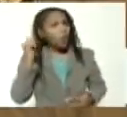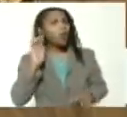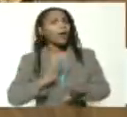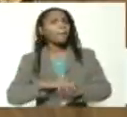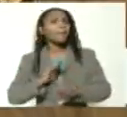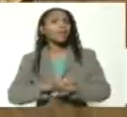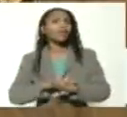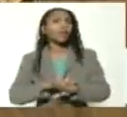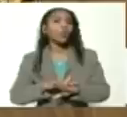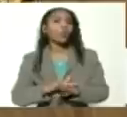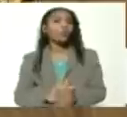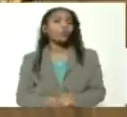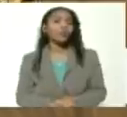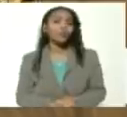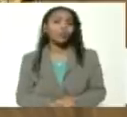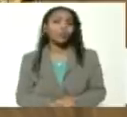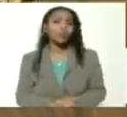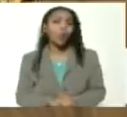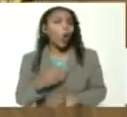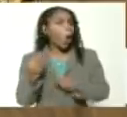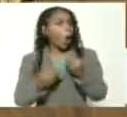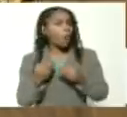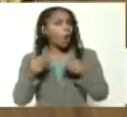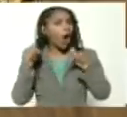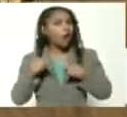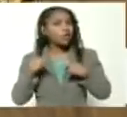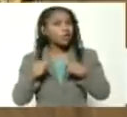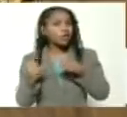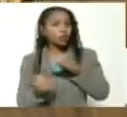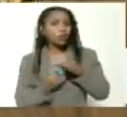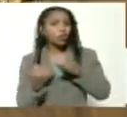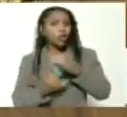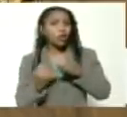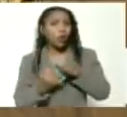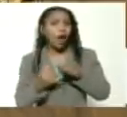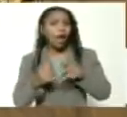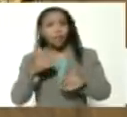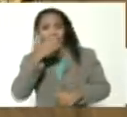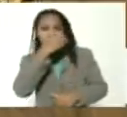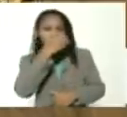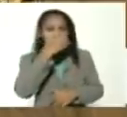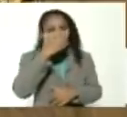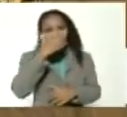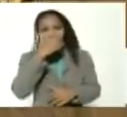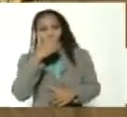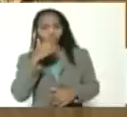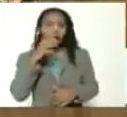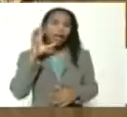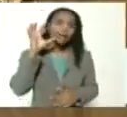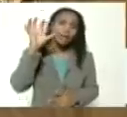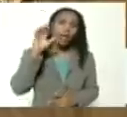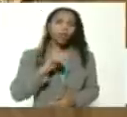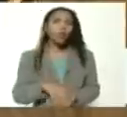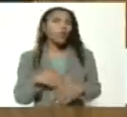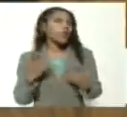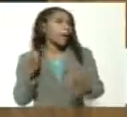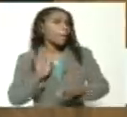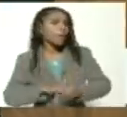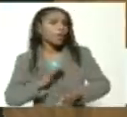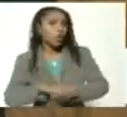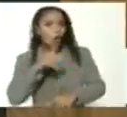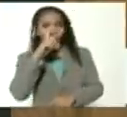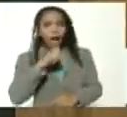pasó? ¿Cómo aquí se institucionalizó el terrorismo de Estado? ¿Qué pasó aquí en los